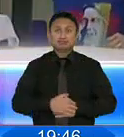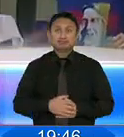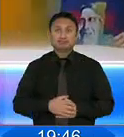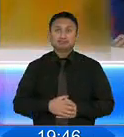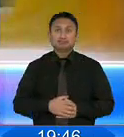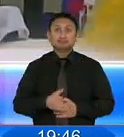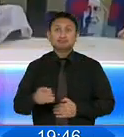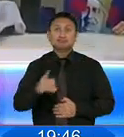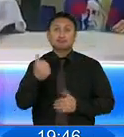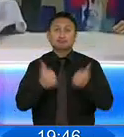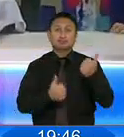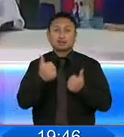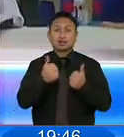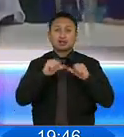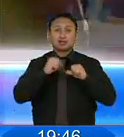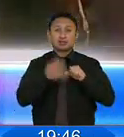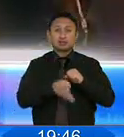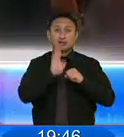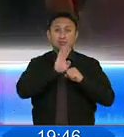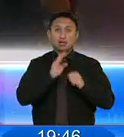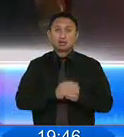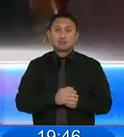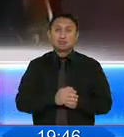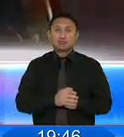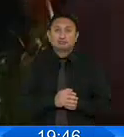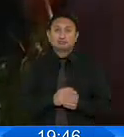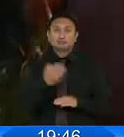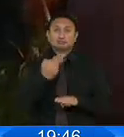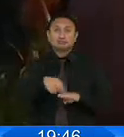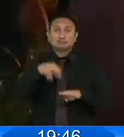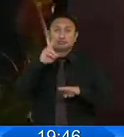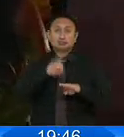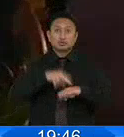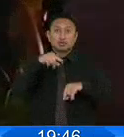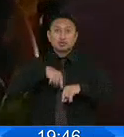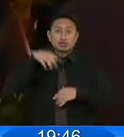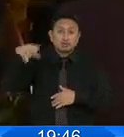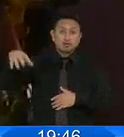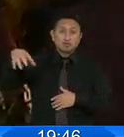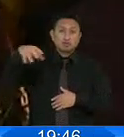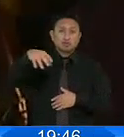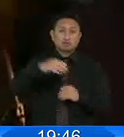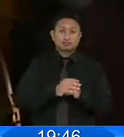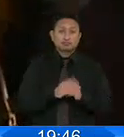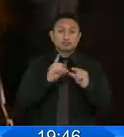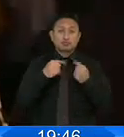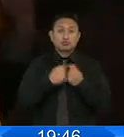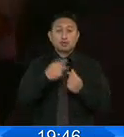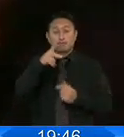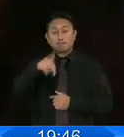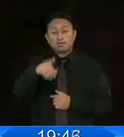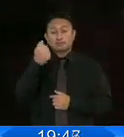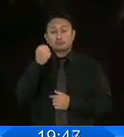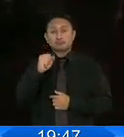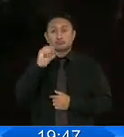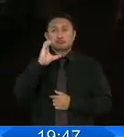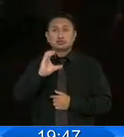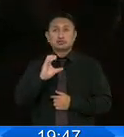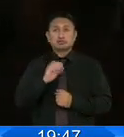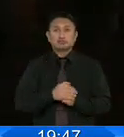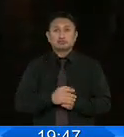candidatos a la Asamblea Nacional, nacionales y provinciales, el Partido Social Cristiano. Y en ese